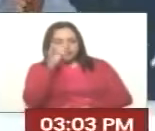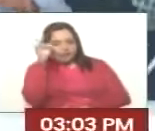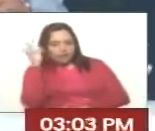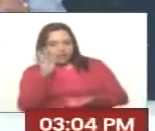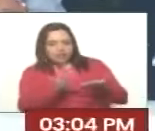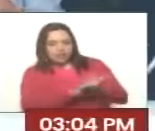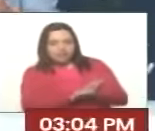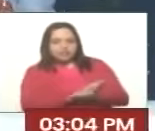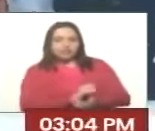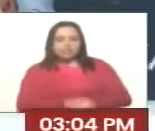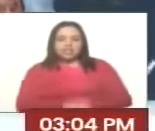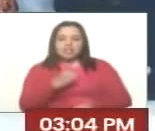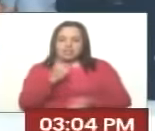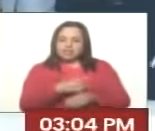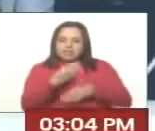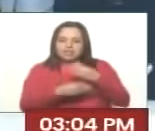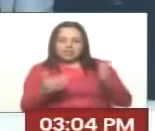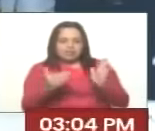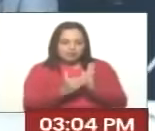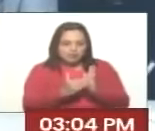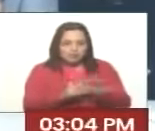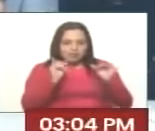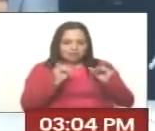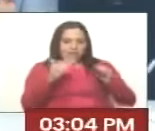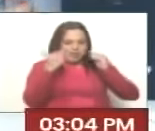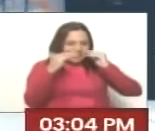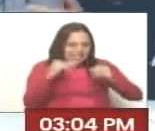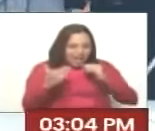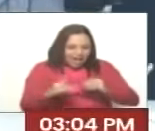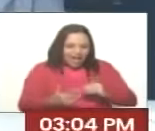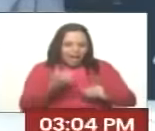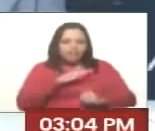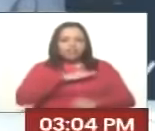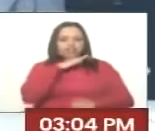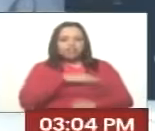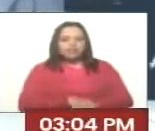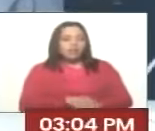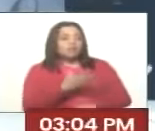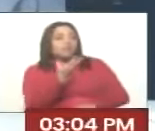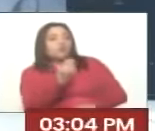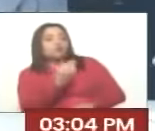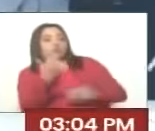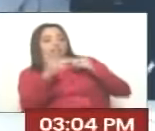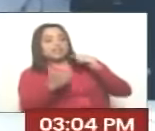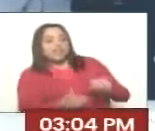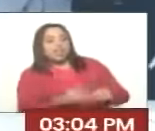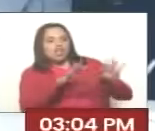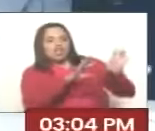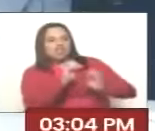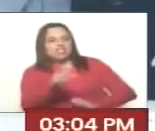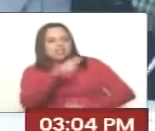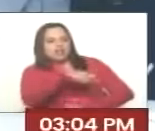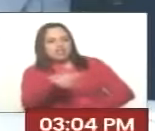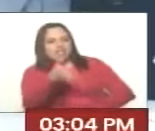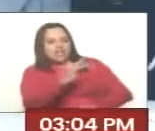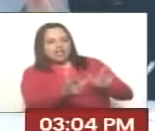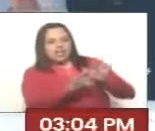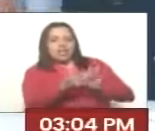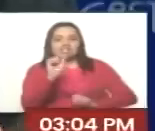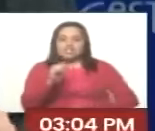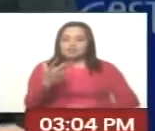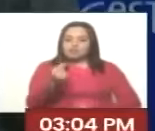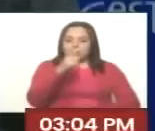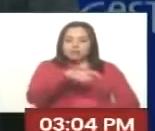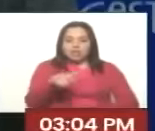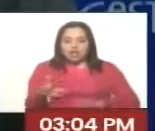tenemos que hacer una pausa, así revisamos rápidamente los mensajes que tenemos. Bastante y obviamente mensaje. Le damos tengo 900 personas sí, conectadas. Mucha gente desconectada, oye, si